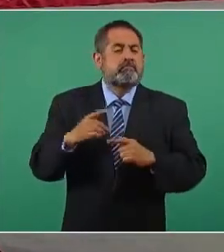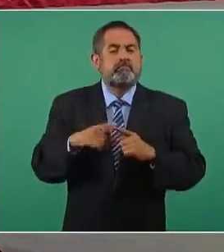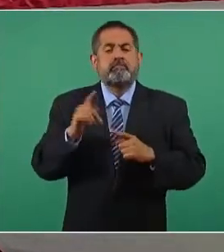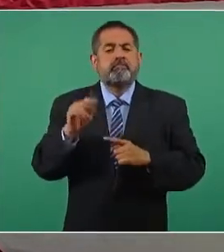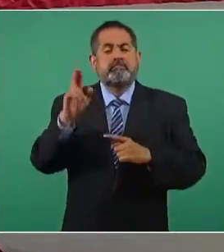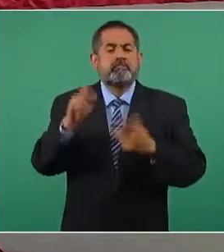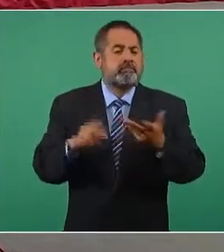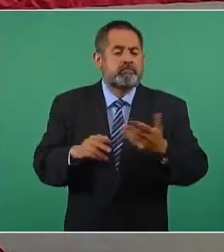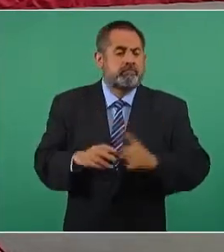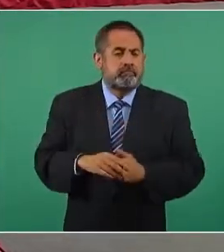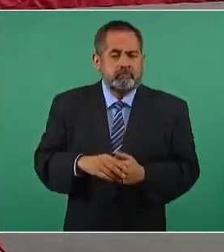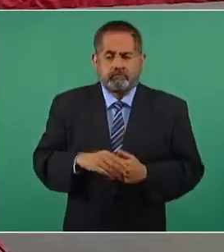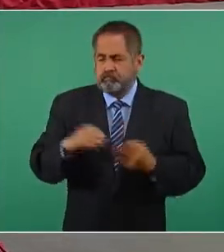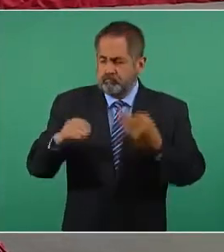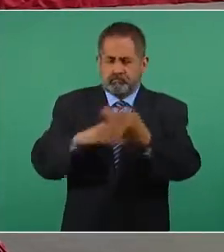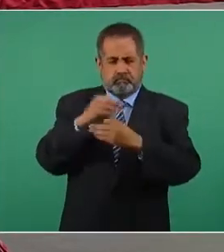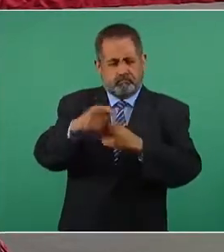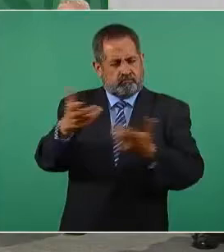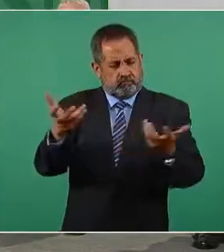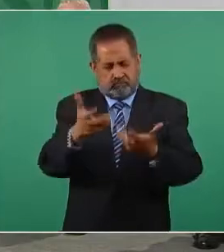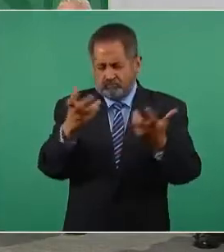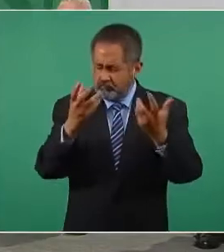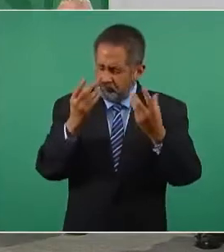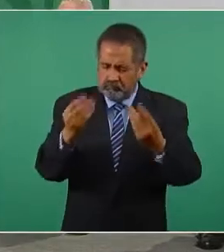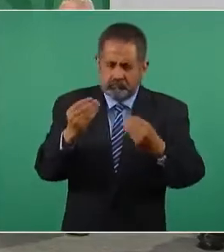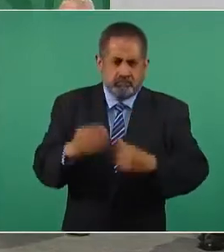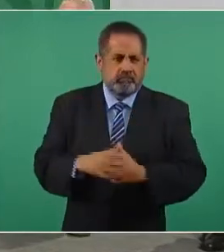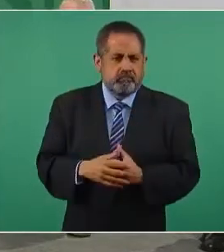por todo lo que hacen